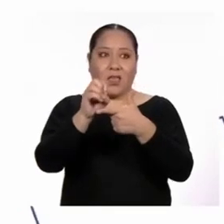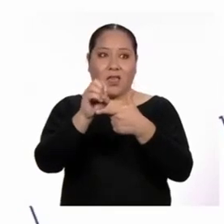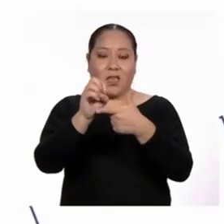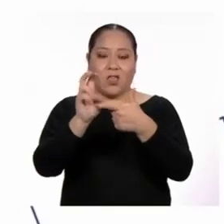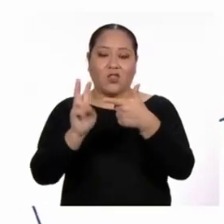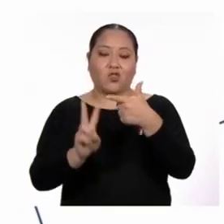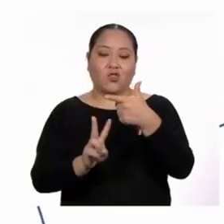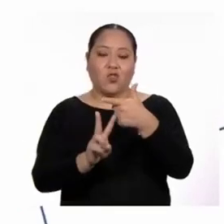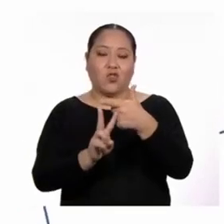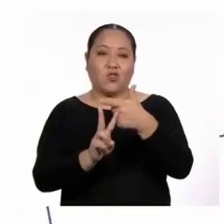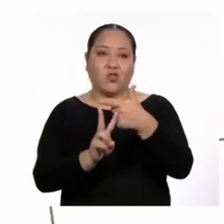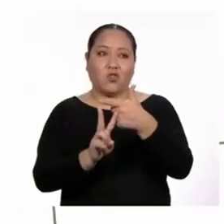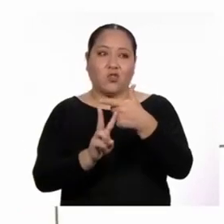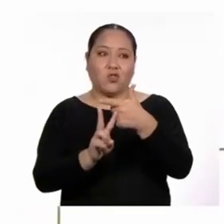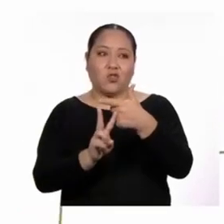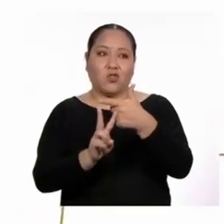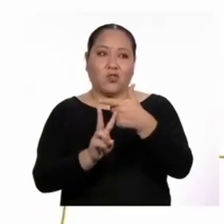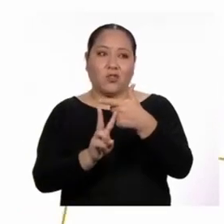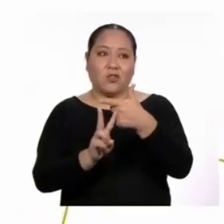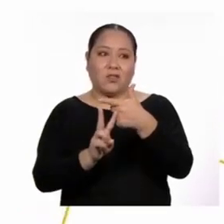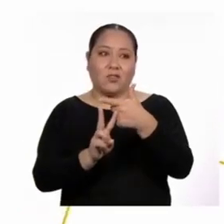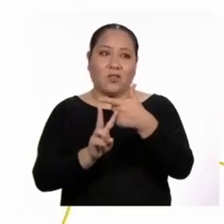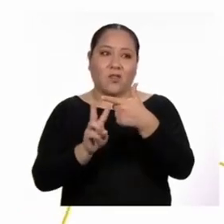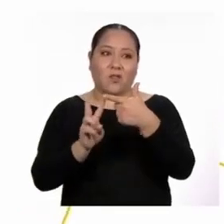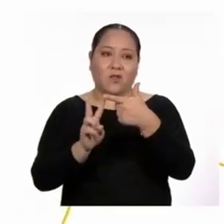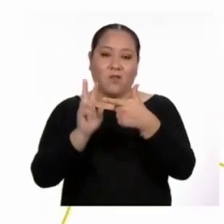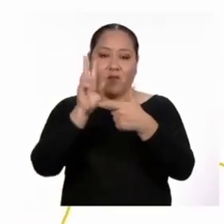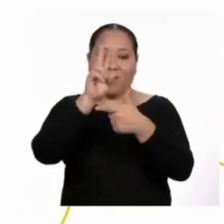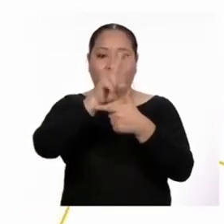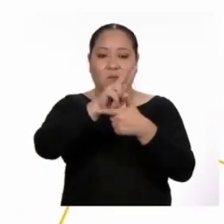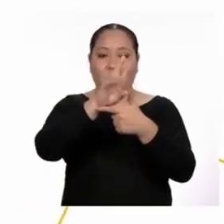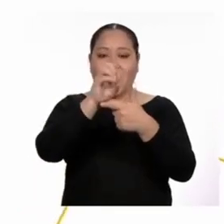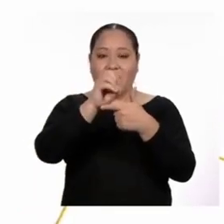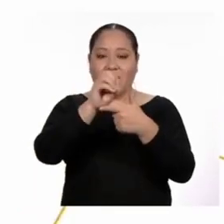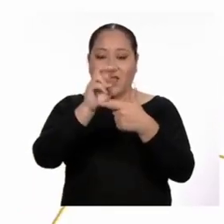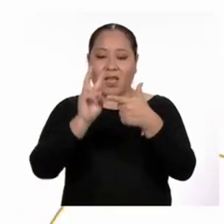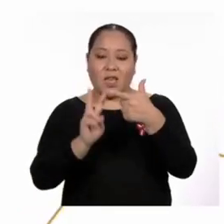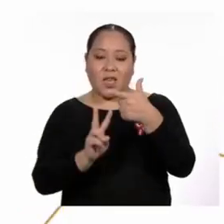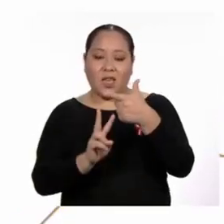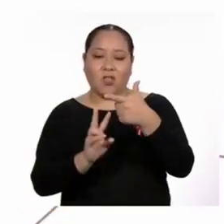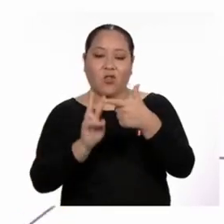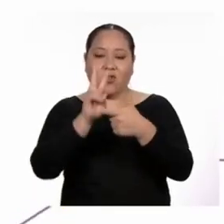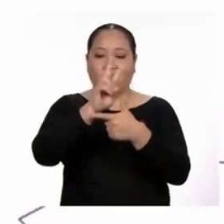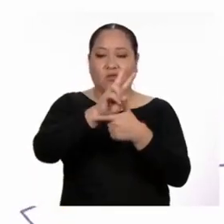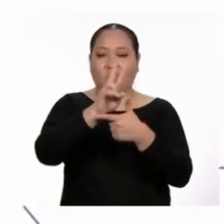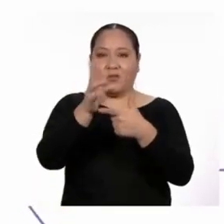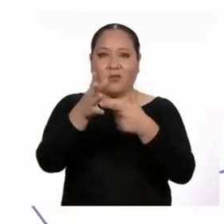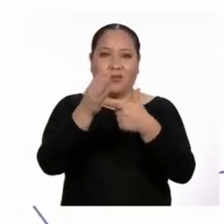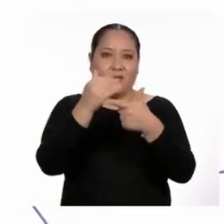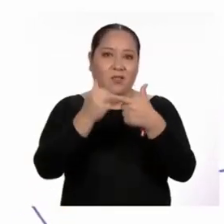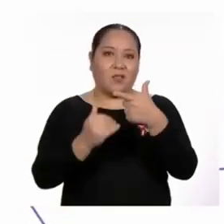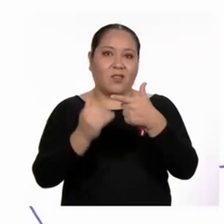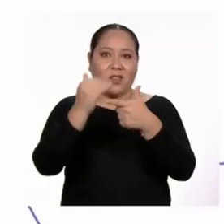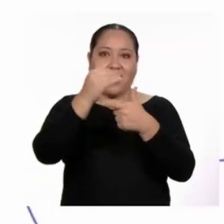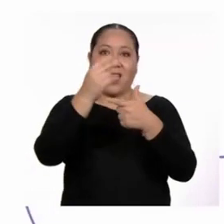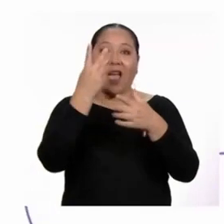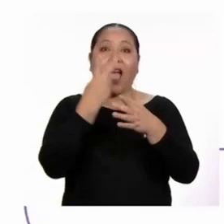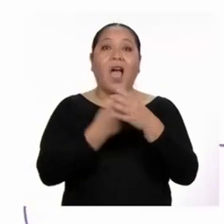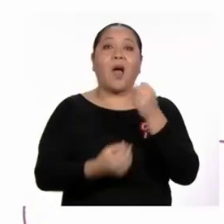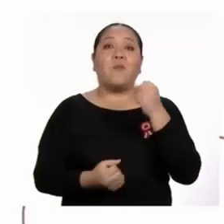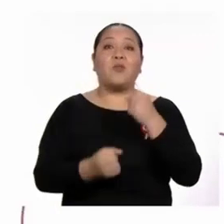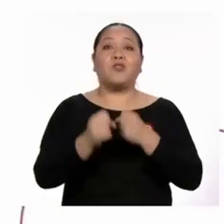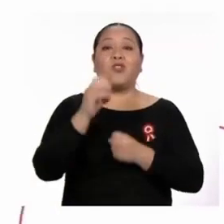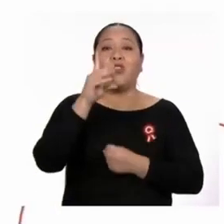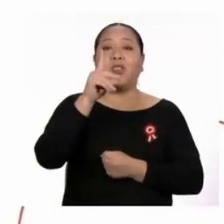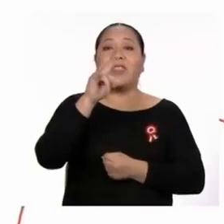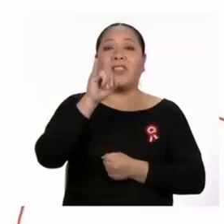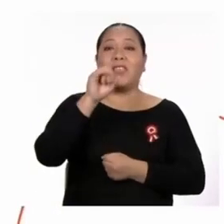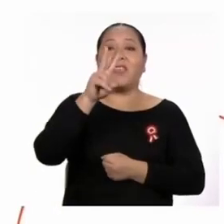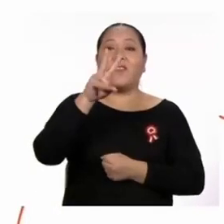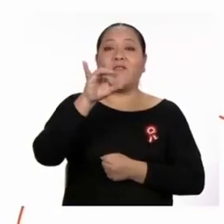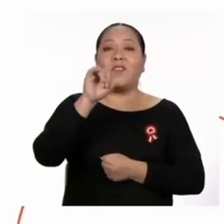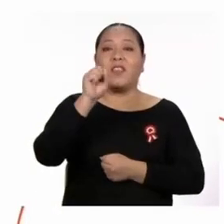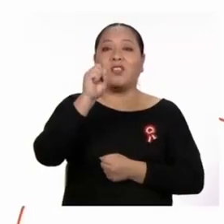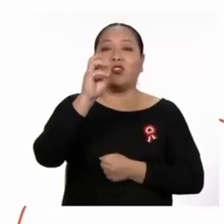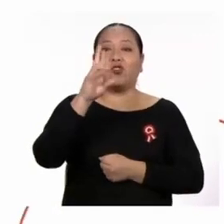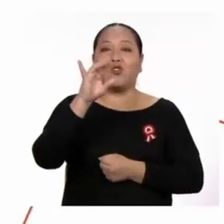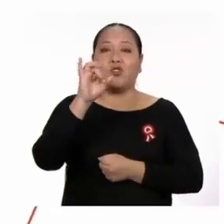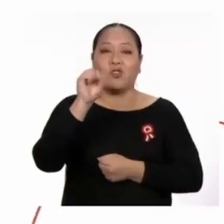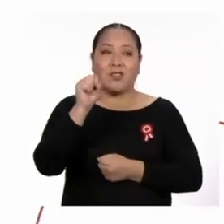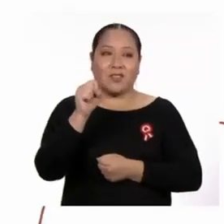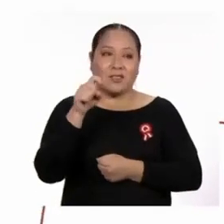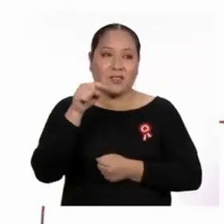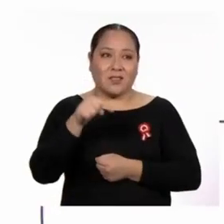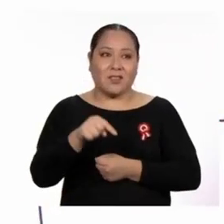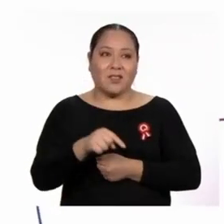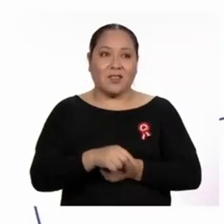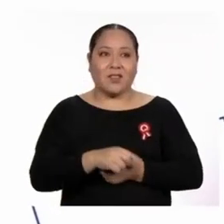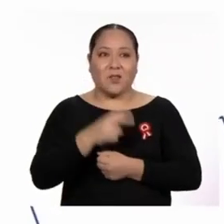2. 20 y 2 son divisores de 40. Claro, resolviendo me acabo de dar